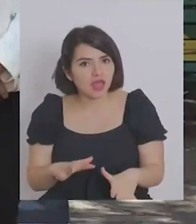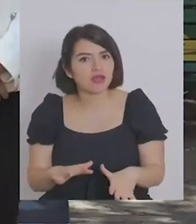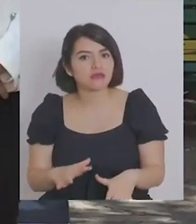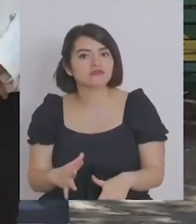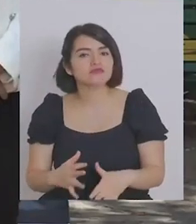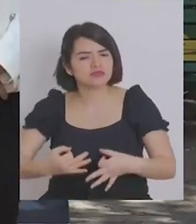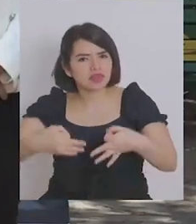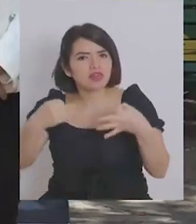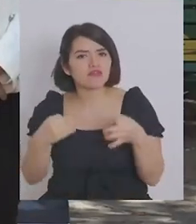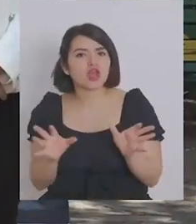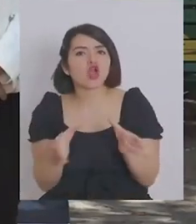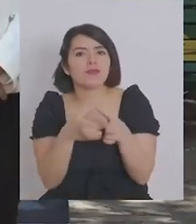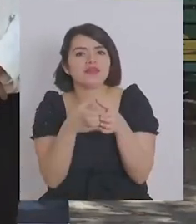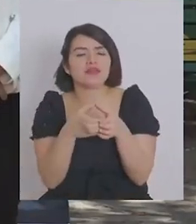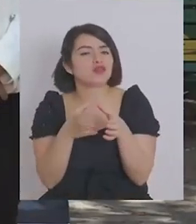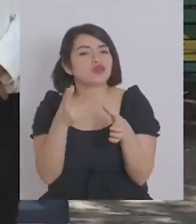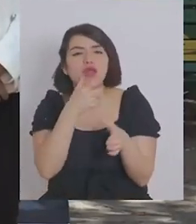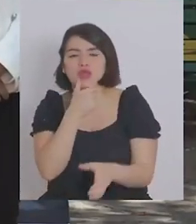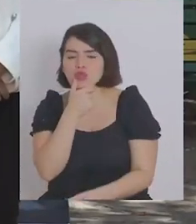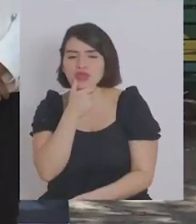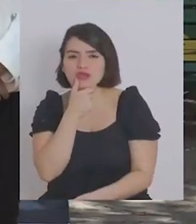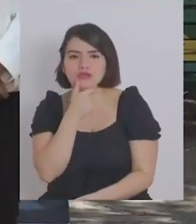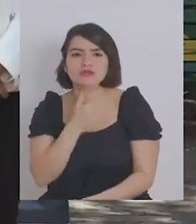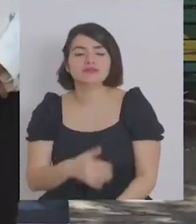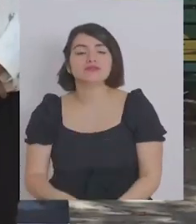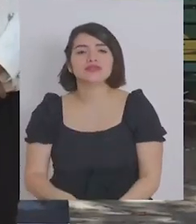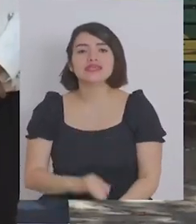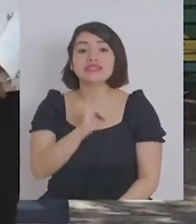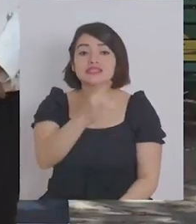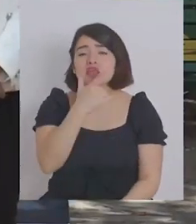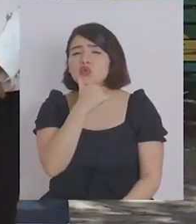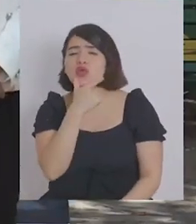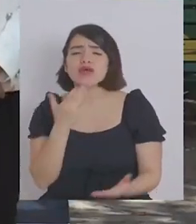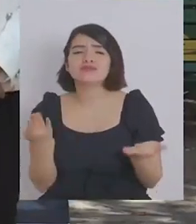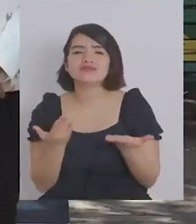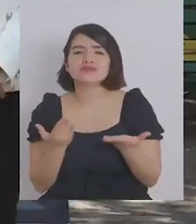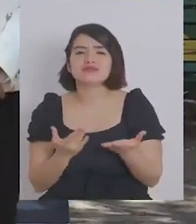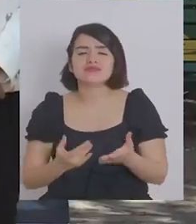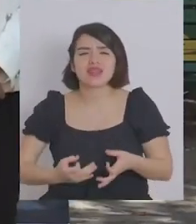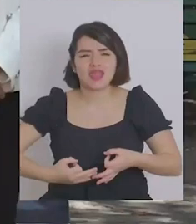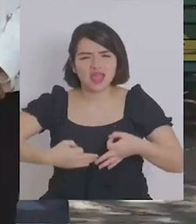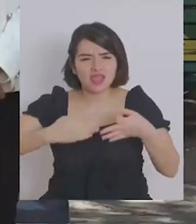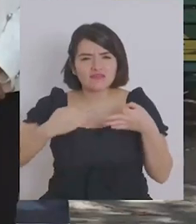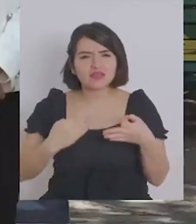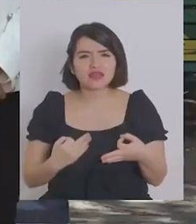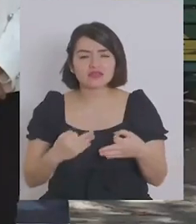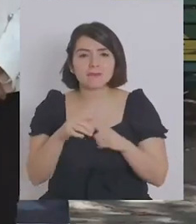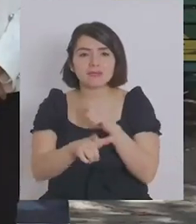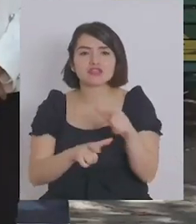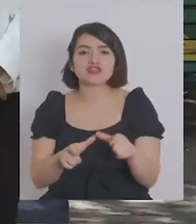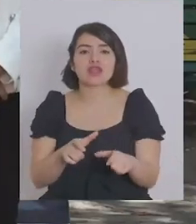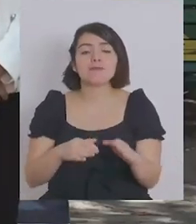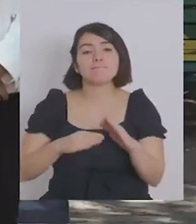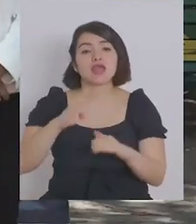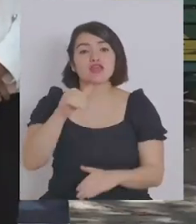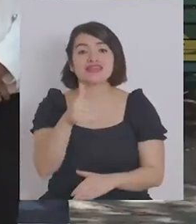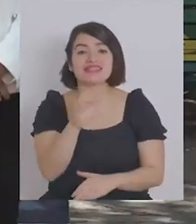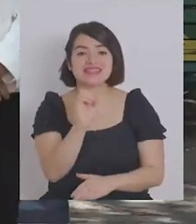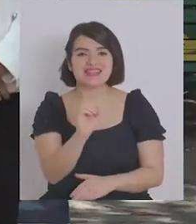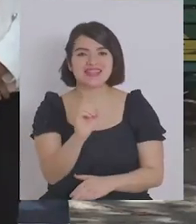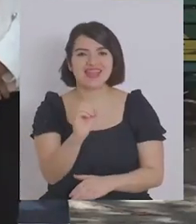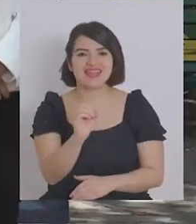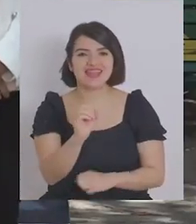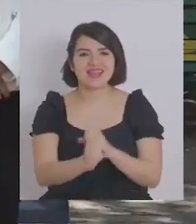definido por el comité el comité no tuvo duda al respecto lo que tuvo dudas con respecto a la eficacia de mayores de 60 pero esa eficacia